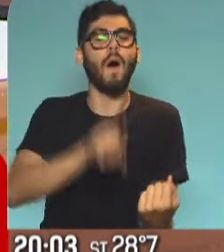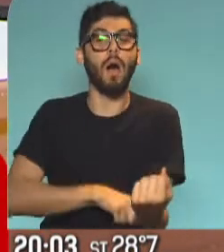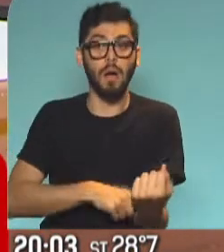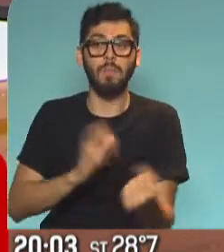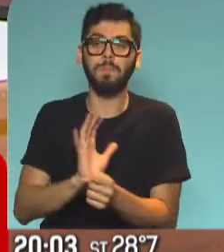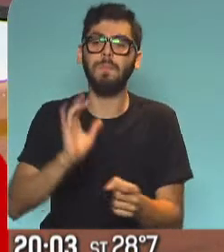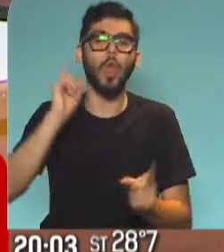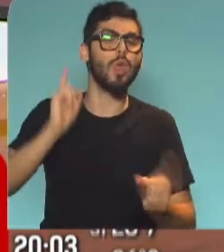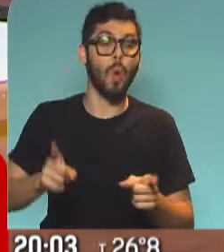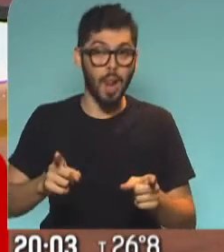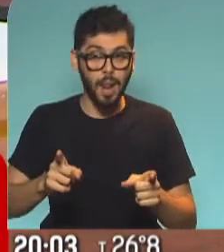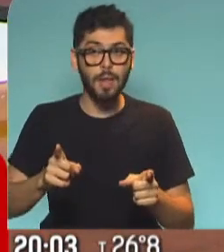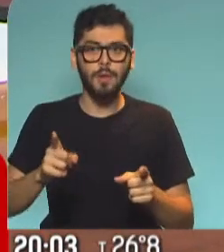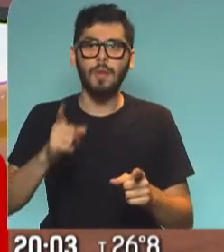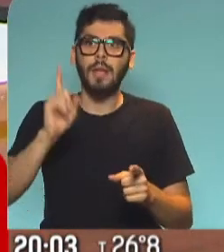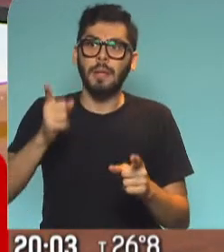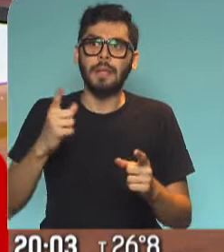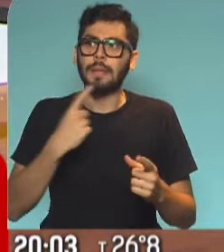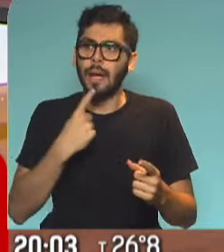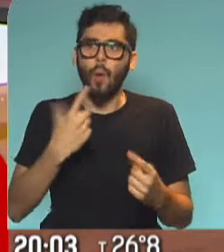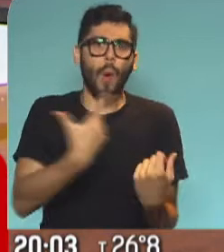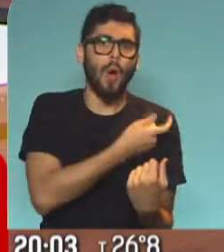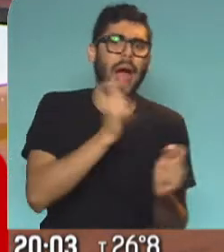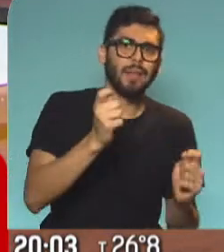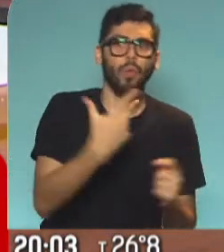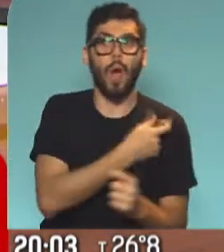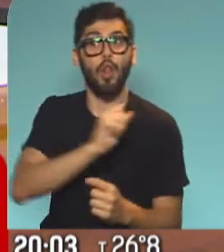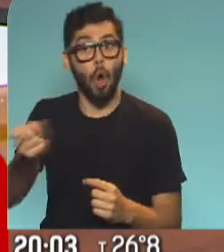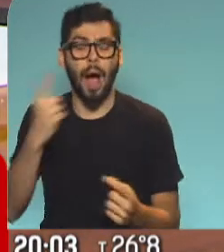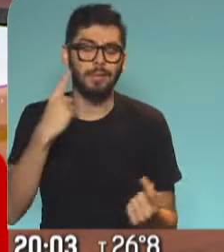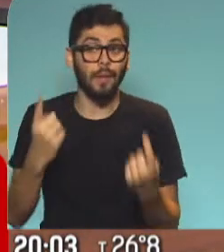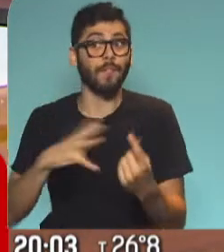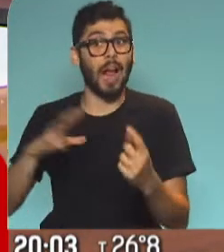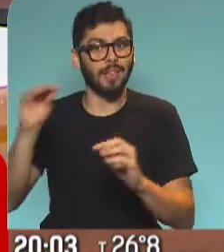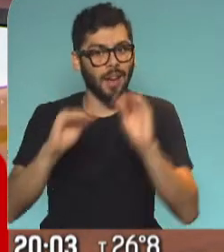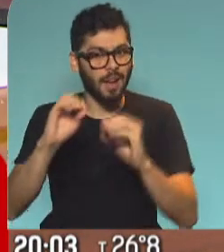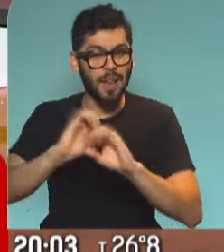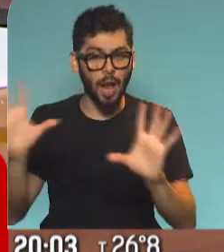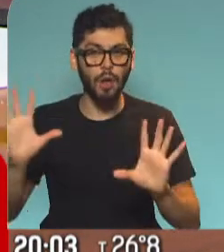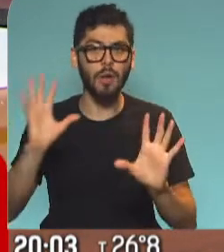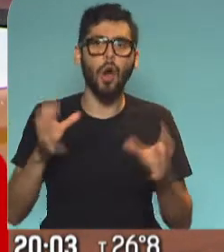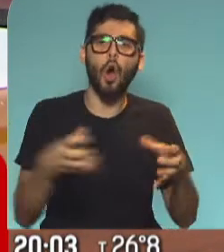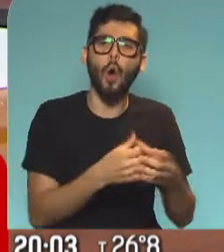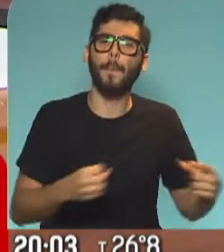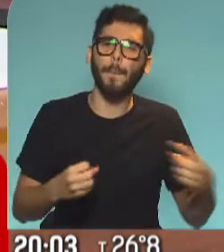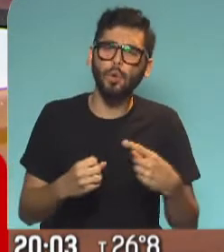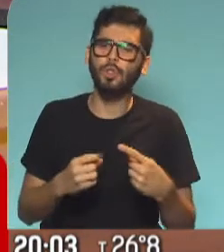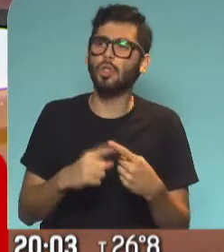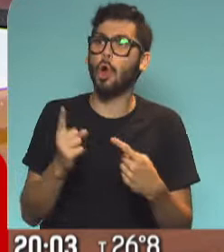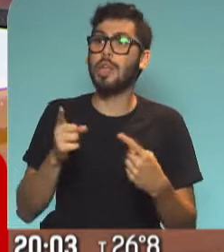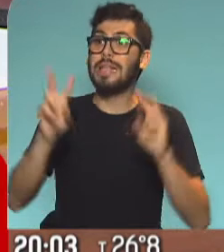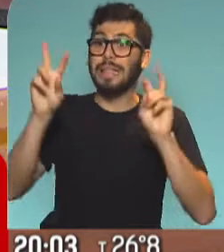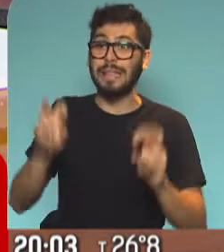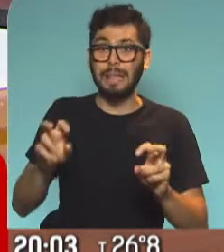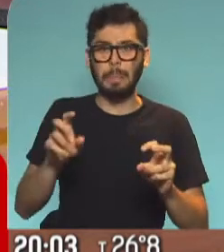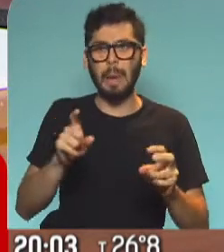vacunar. Y por otro lado también decía, la oposición no tiene legitimidad para hacer de esto una campaña. Y hablamos justo el viernes,